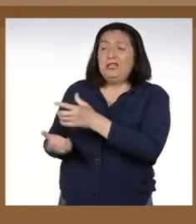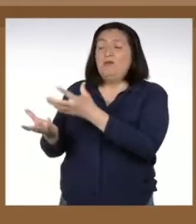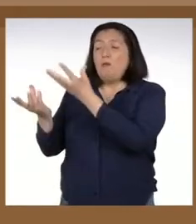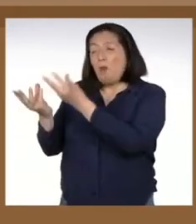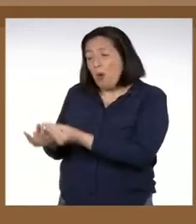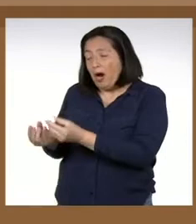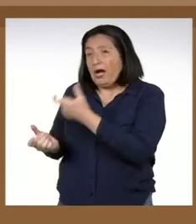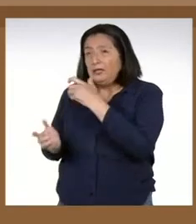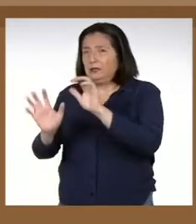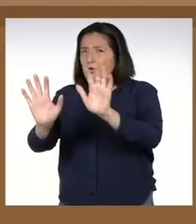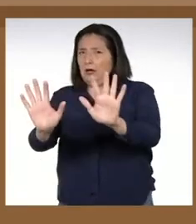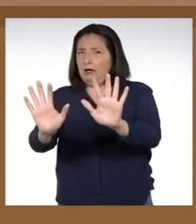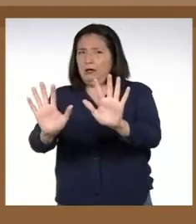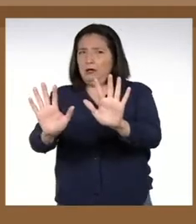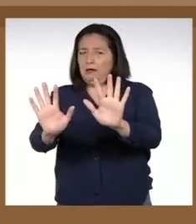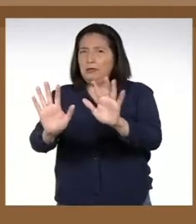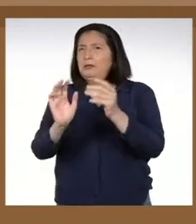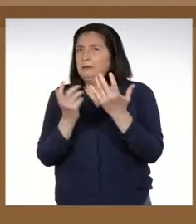¡Esperen!